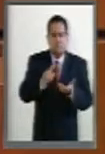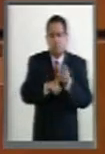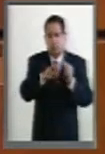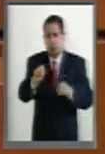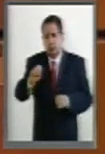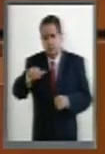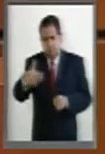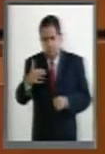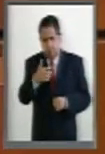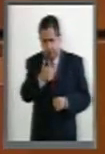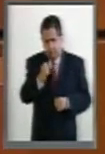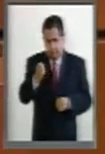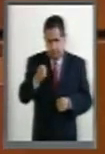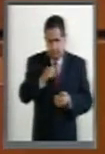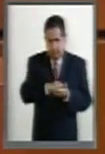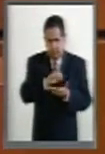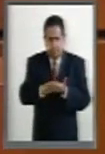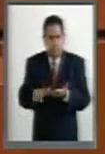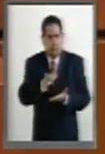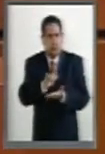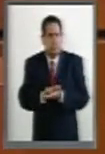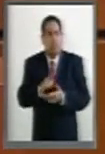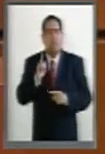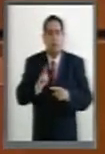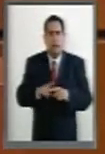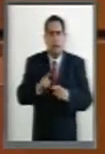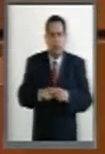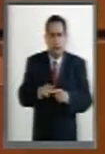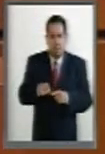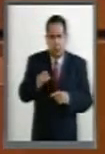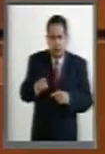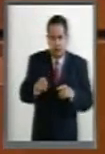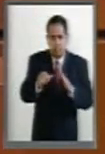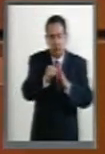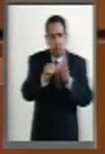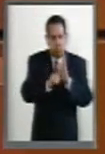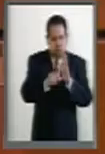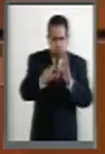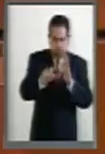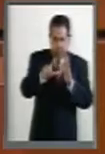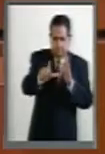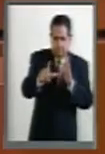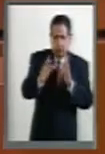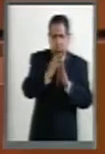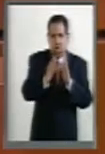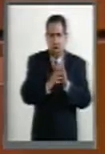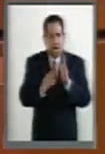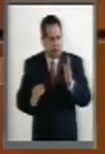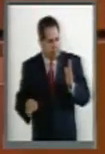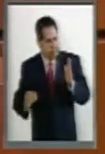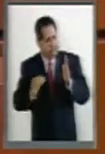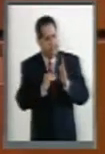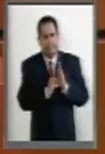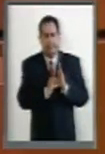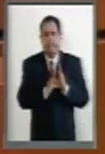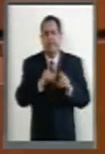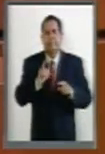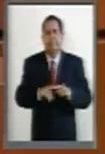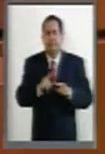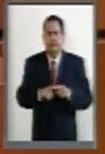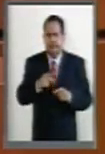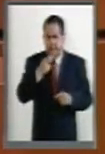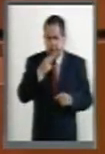1915, nace en el 17 el artículo 27 constitucional, que da vida y